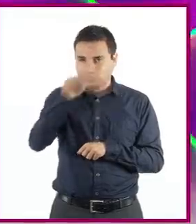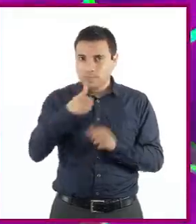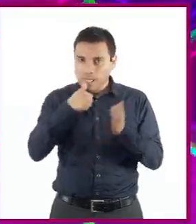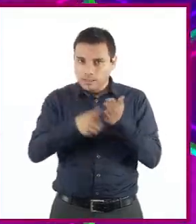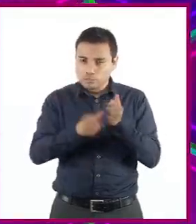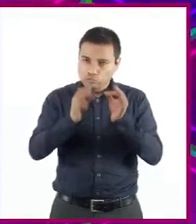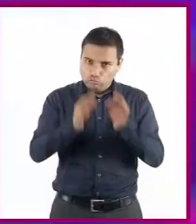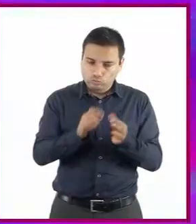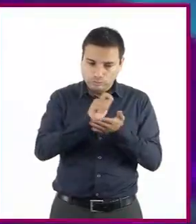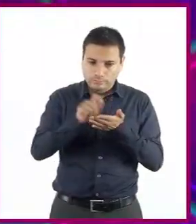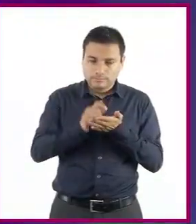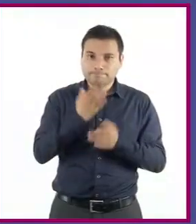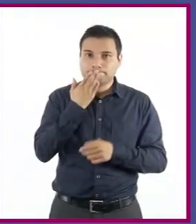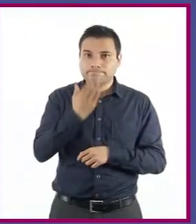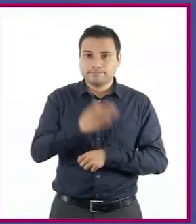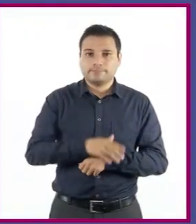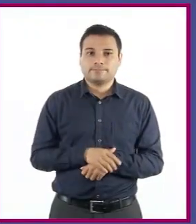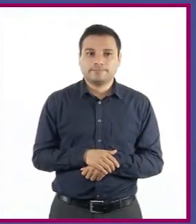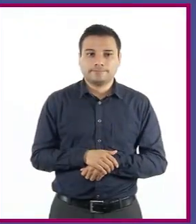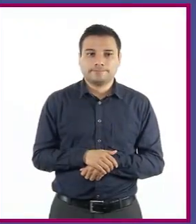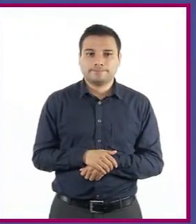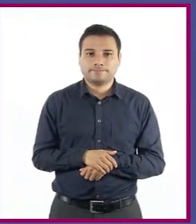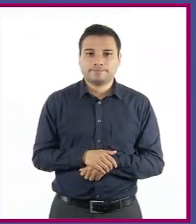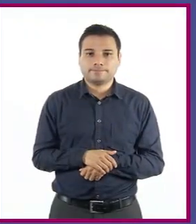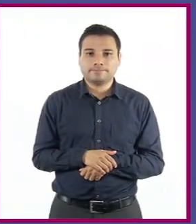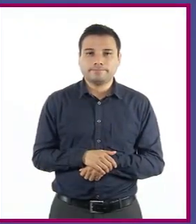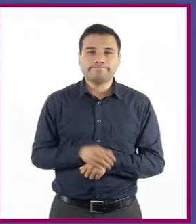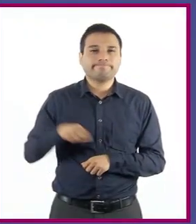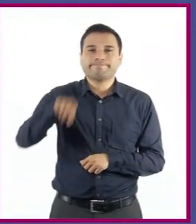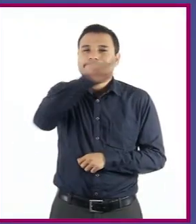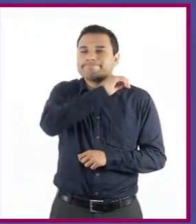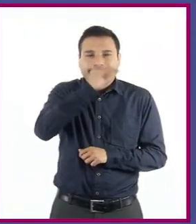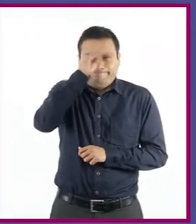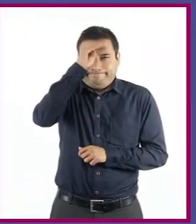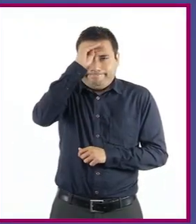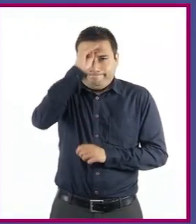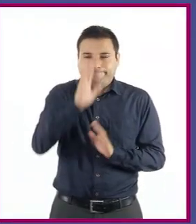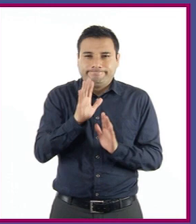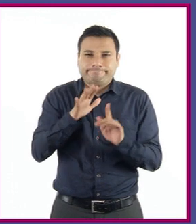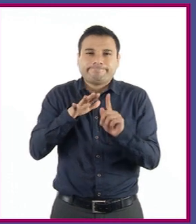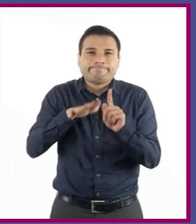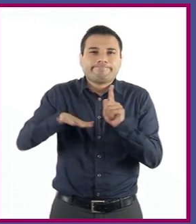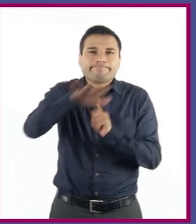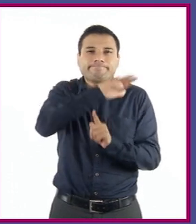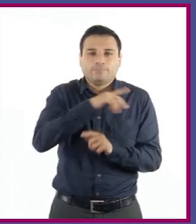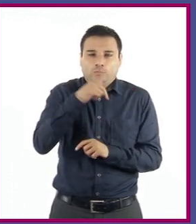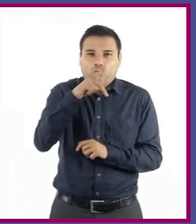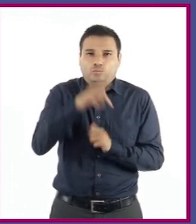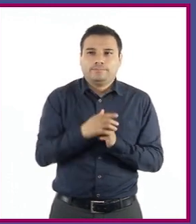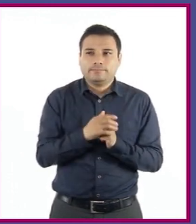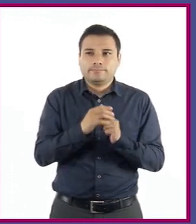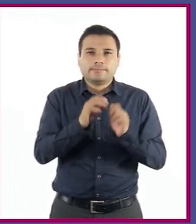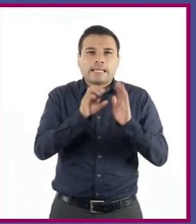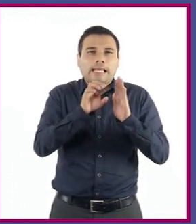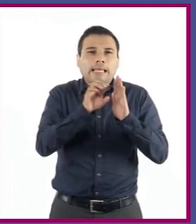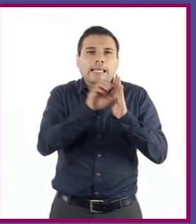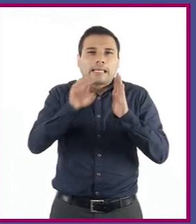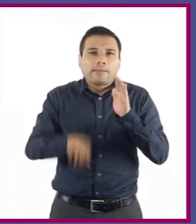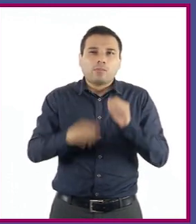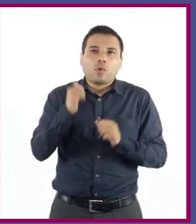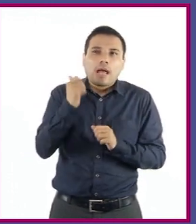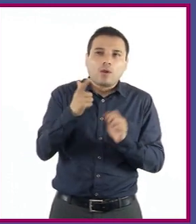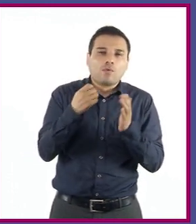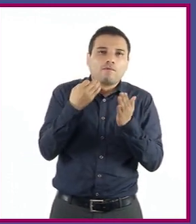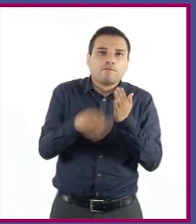formal. Este es el reto. Piensen en alguna situación de su entorno que podría mejorar o en alguna solicitud